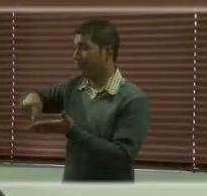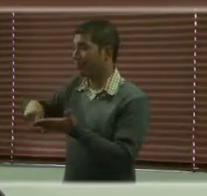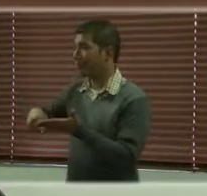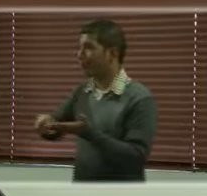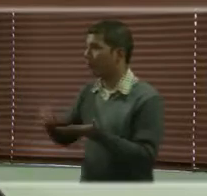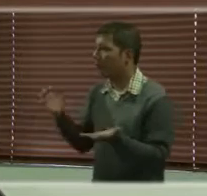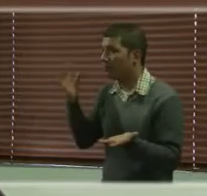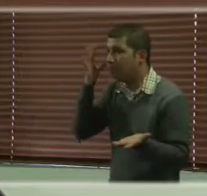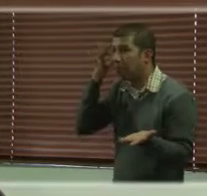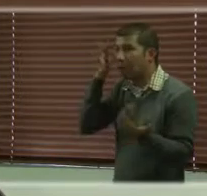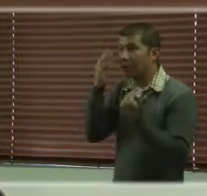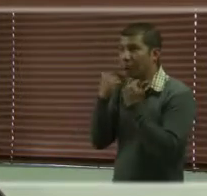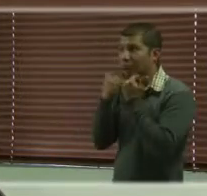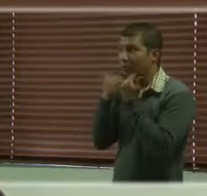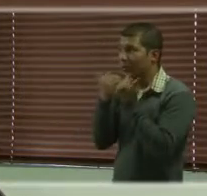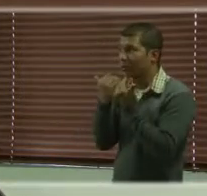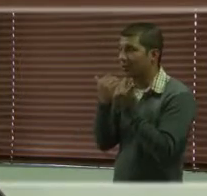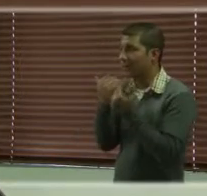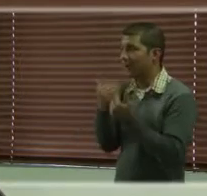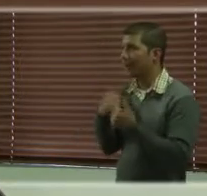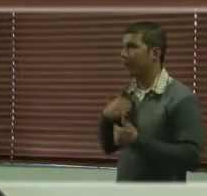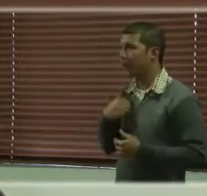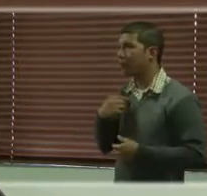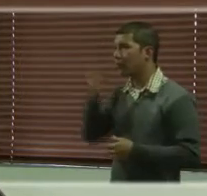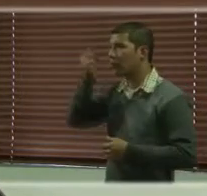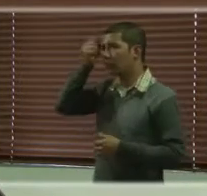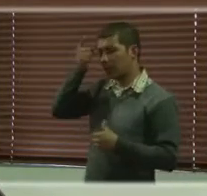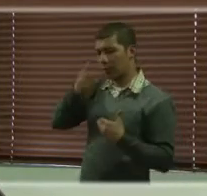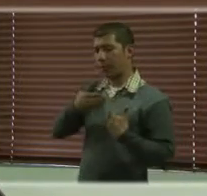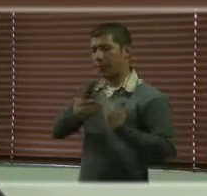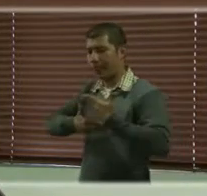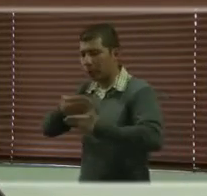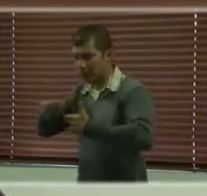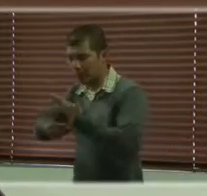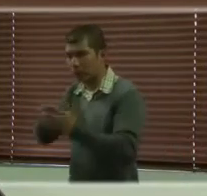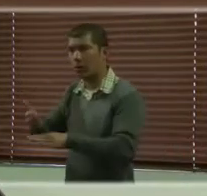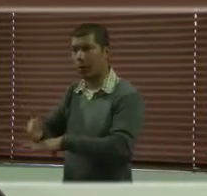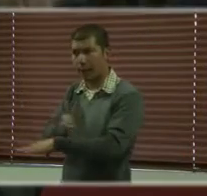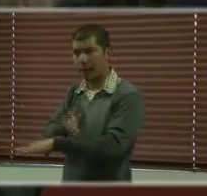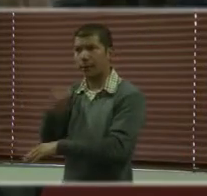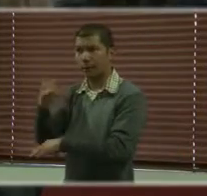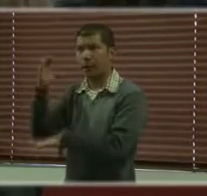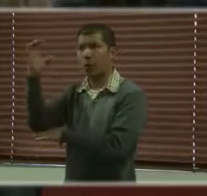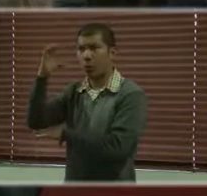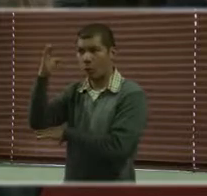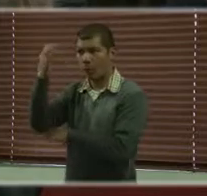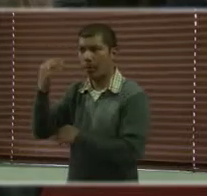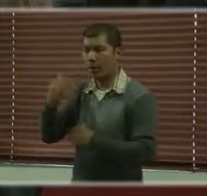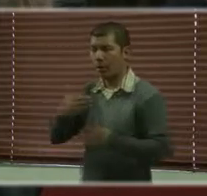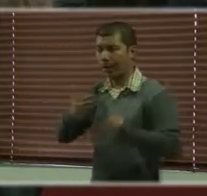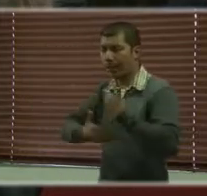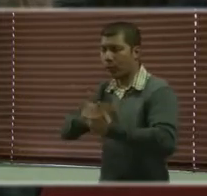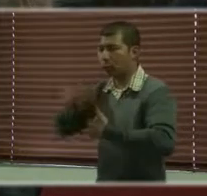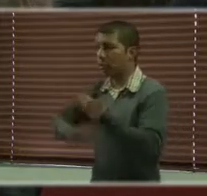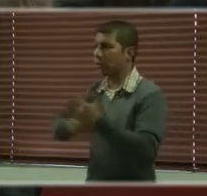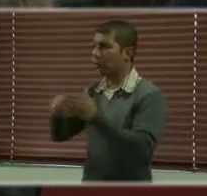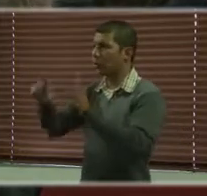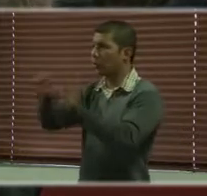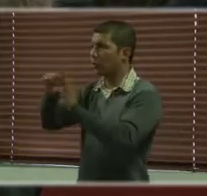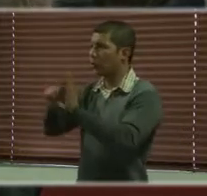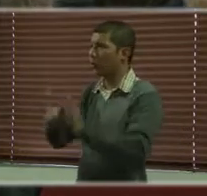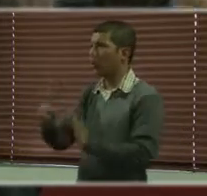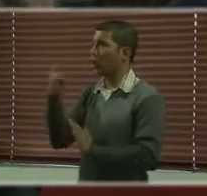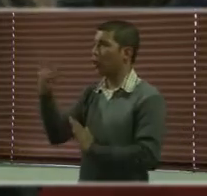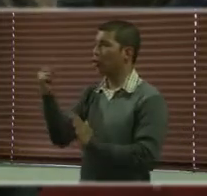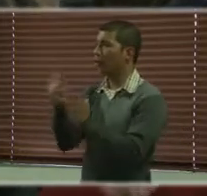las razones por las que Colombia no lo ratificó porque yo entiendo que hay todo un proceso legislativo de dos cámaras sí